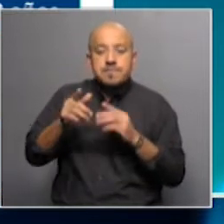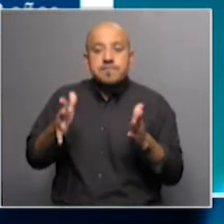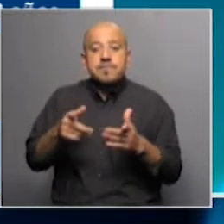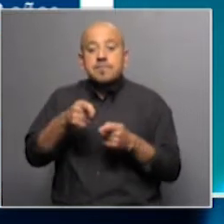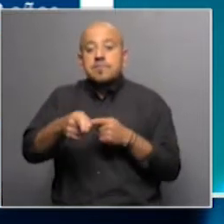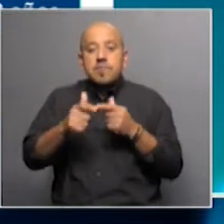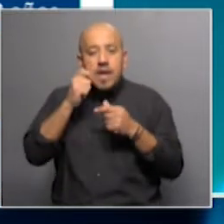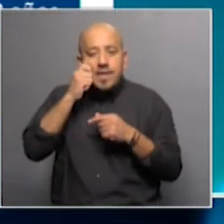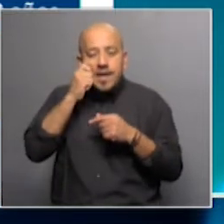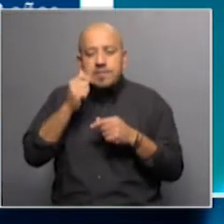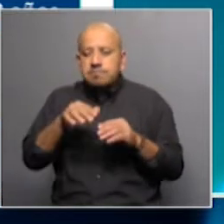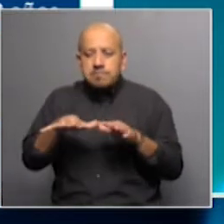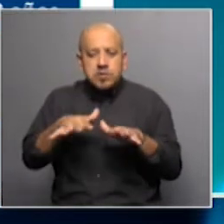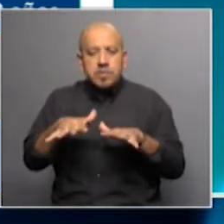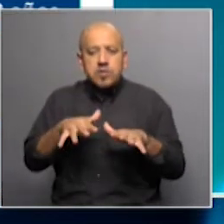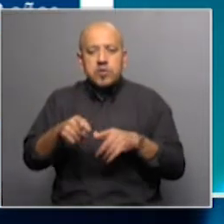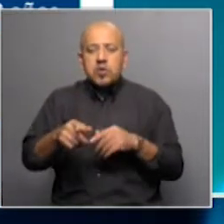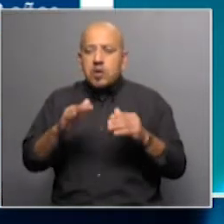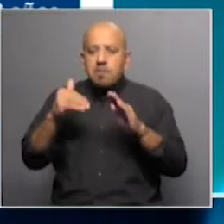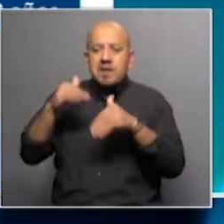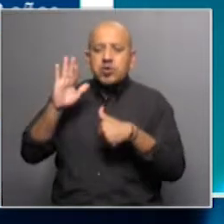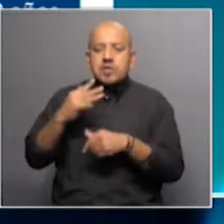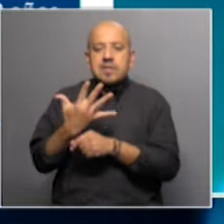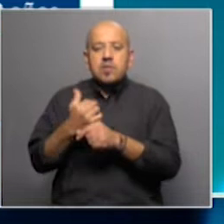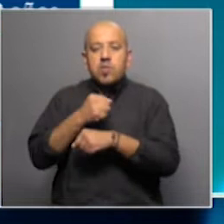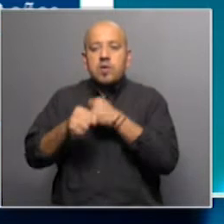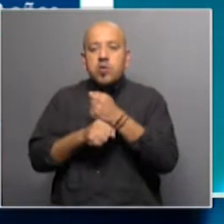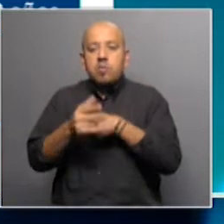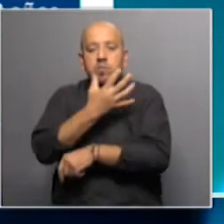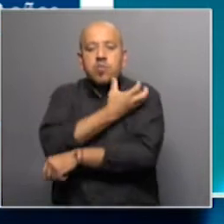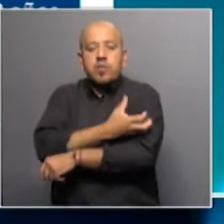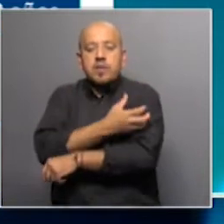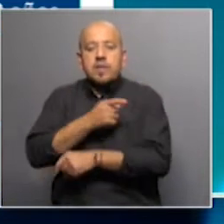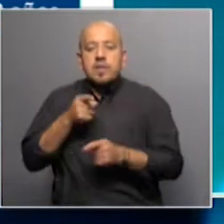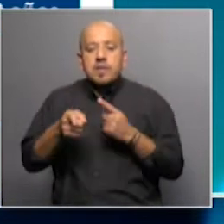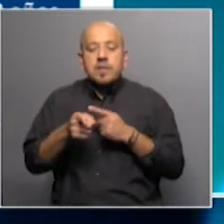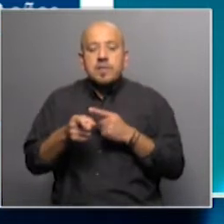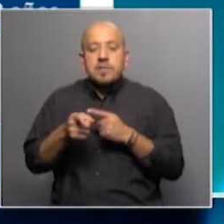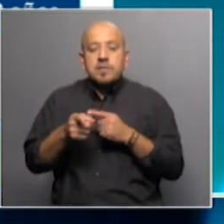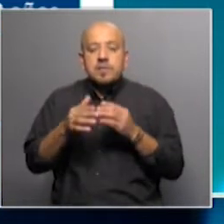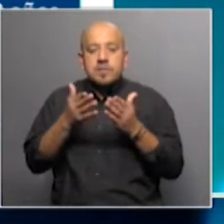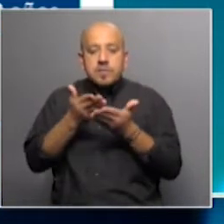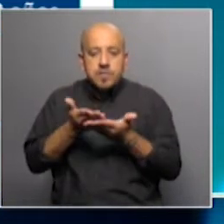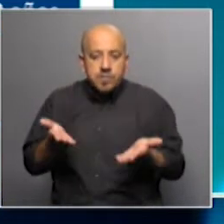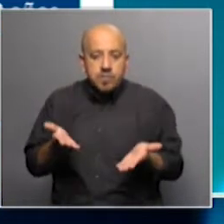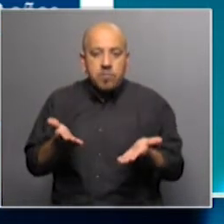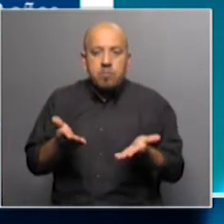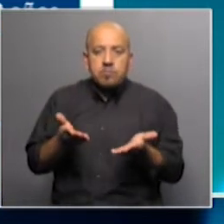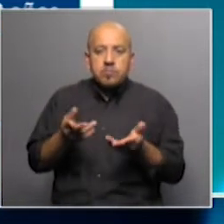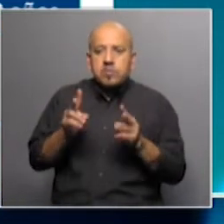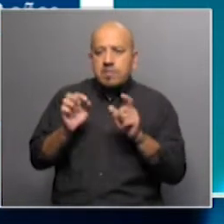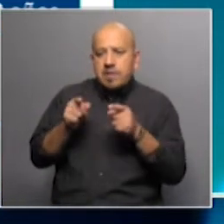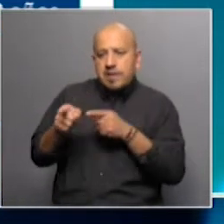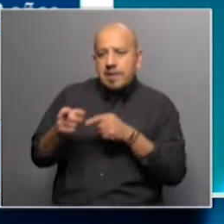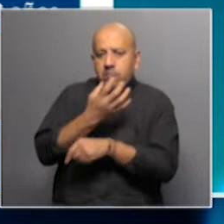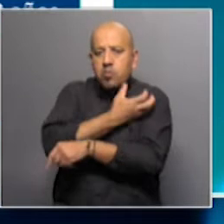de la edad, ¿no?, a eso de los mayores de 65 años, la pobreza tiene una incidencia sustancialmente menor en relación a